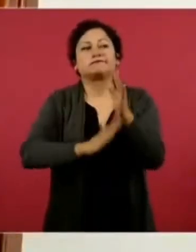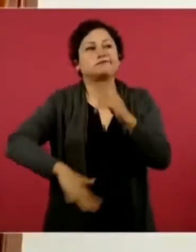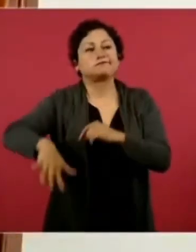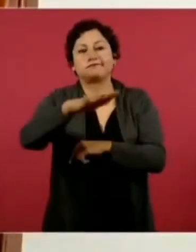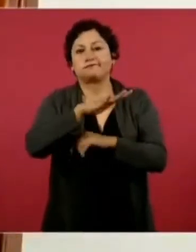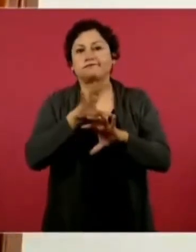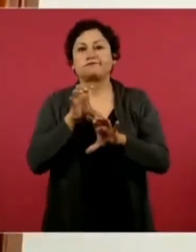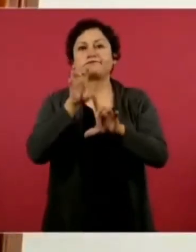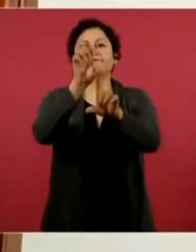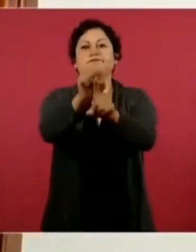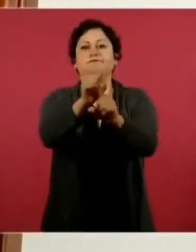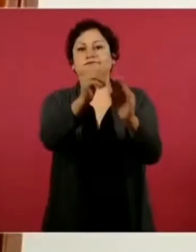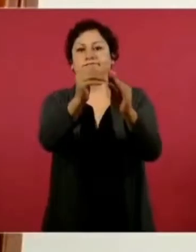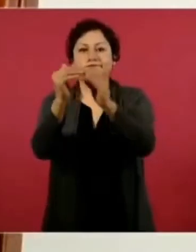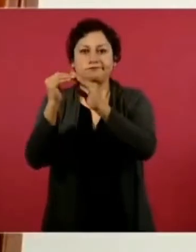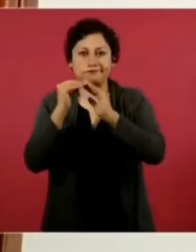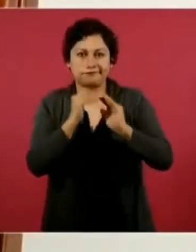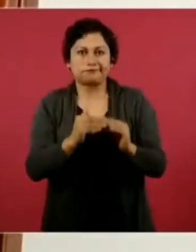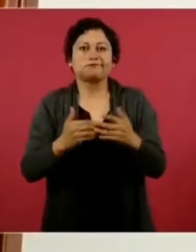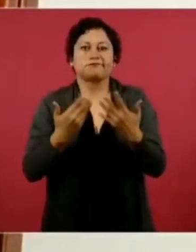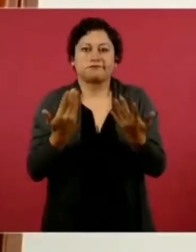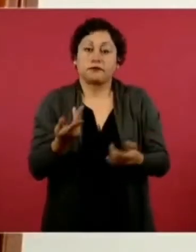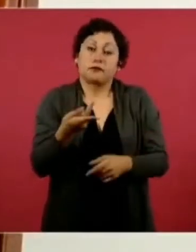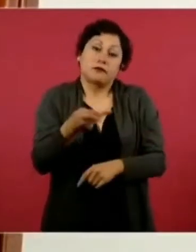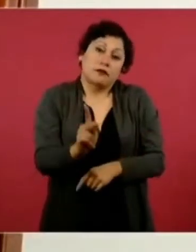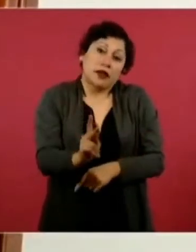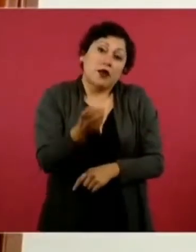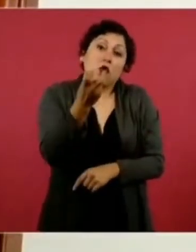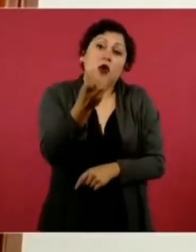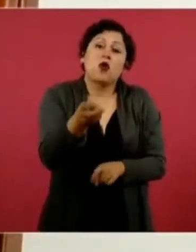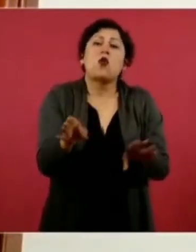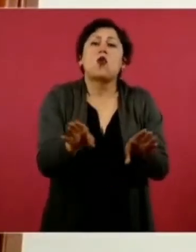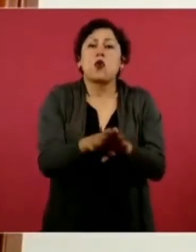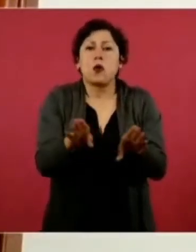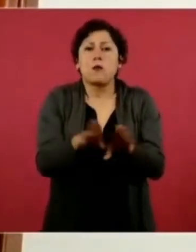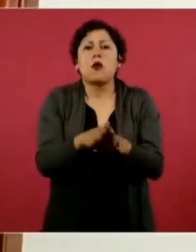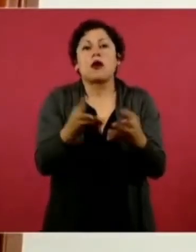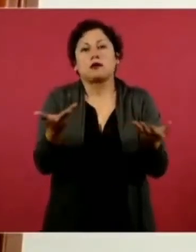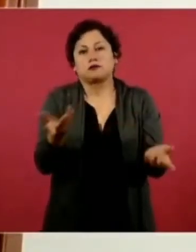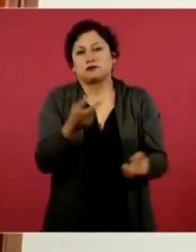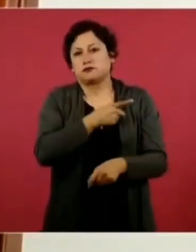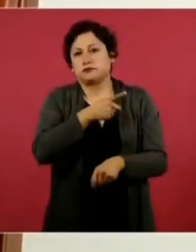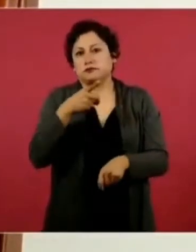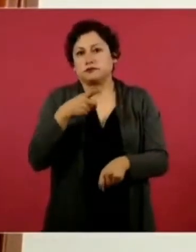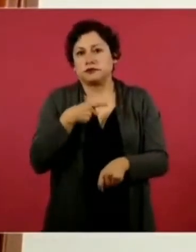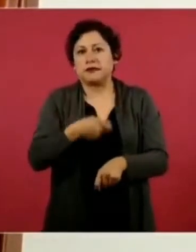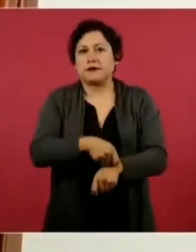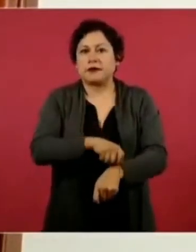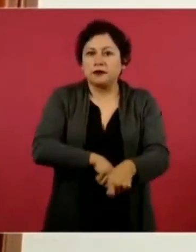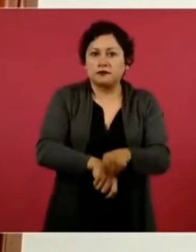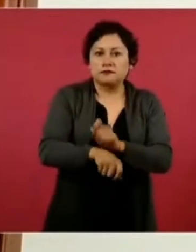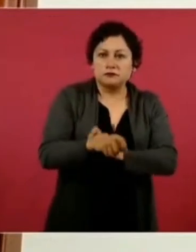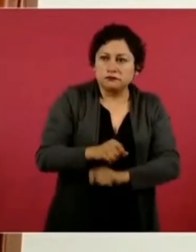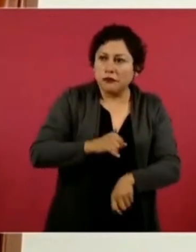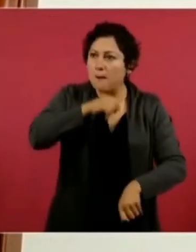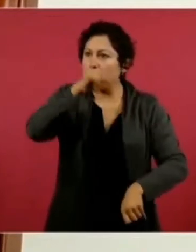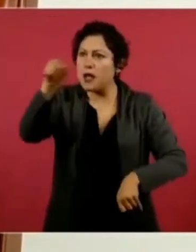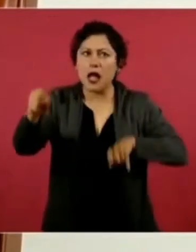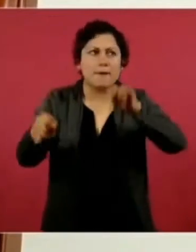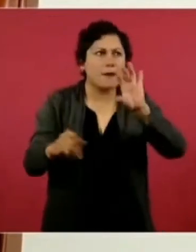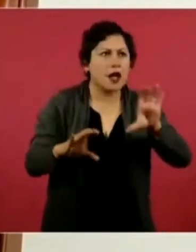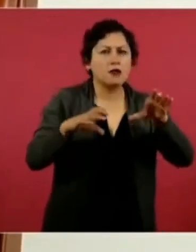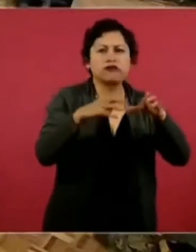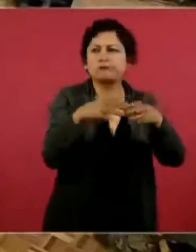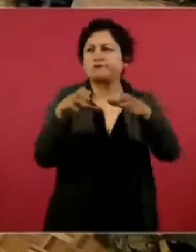de ir a visitar todos los pueblos, todas las comunidades. Eso no es un asunto nada más de enunciado